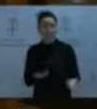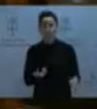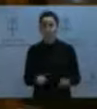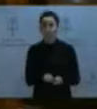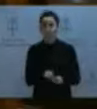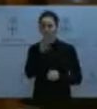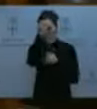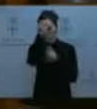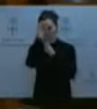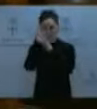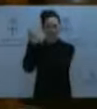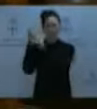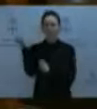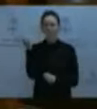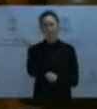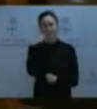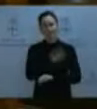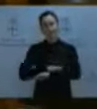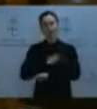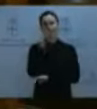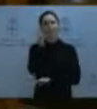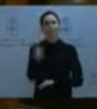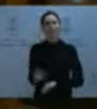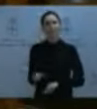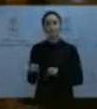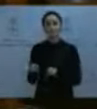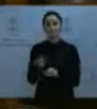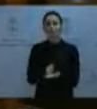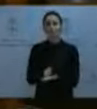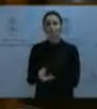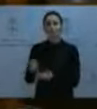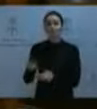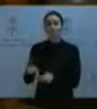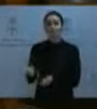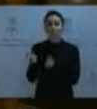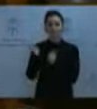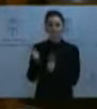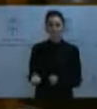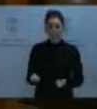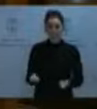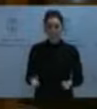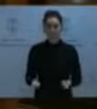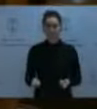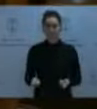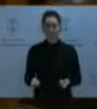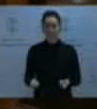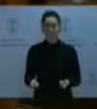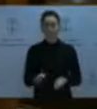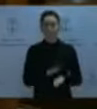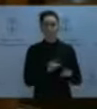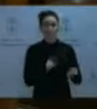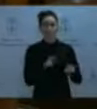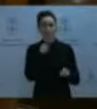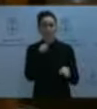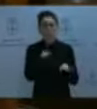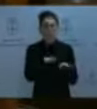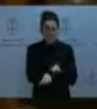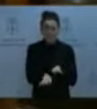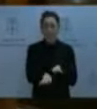de Agricultura y Pesca. Y otra actitud, usted dice que han sido críticos, yo no lo dudo, pero yo creo que tenemos que ser mucho